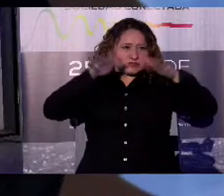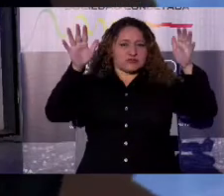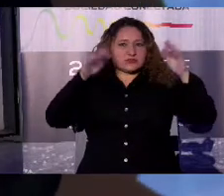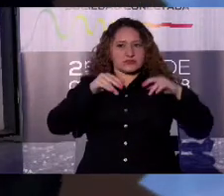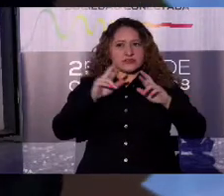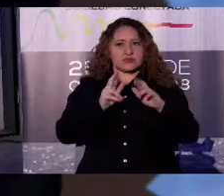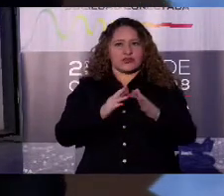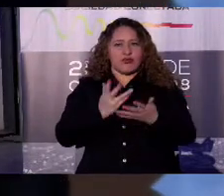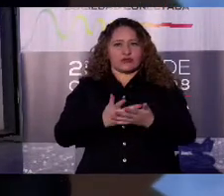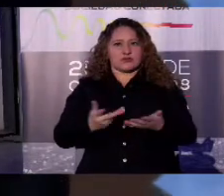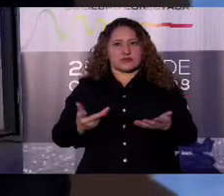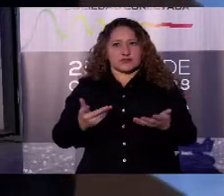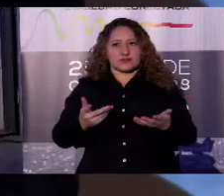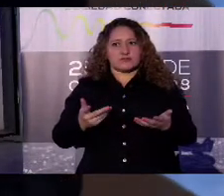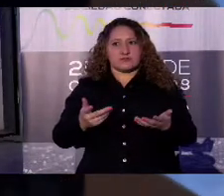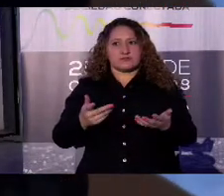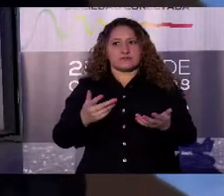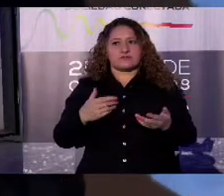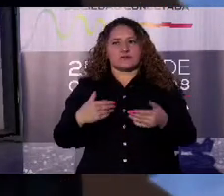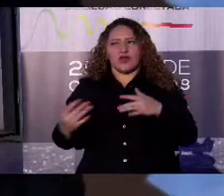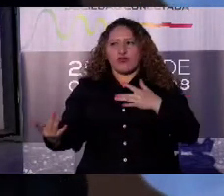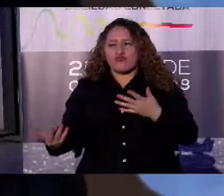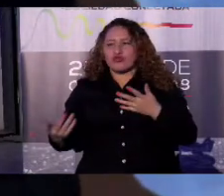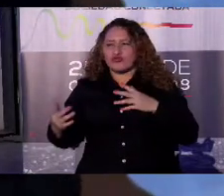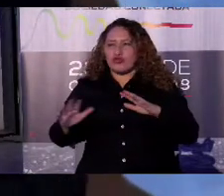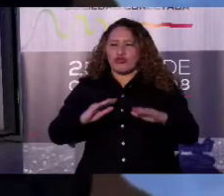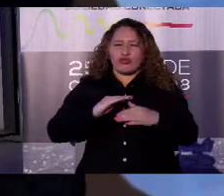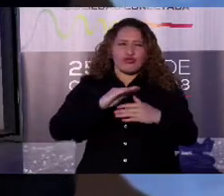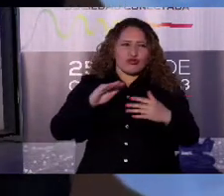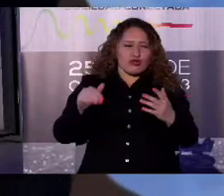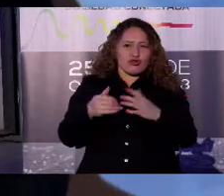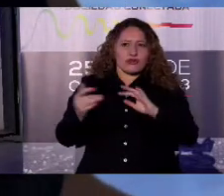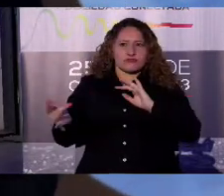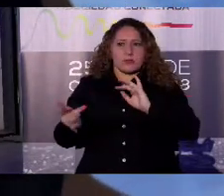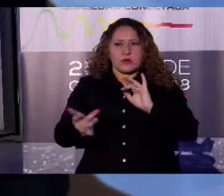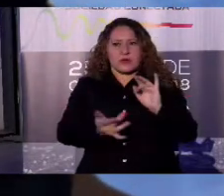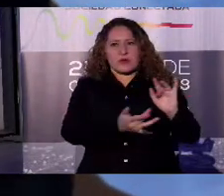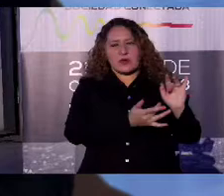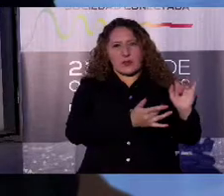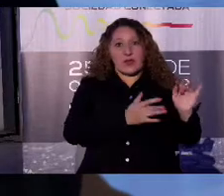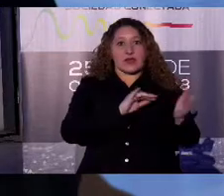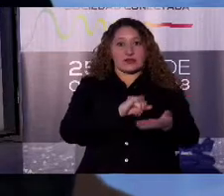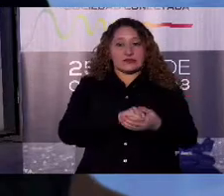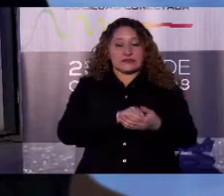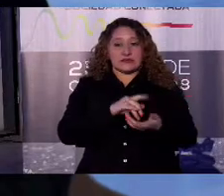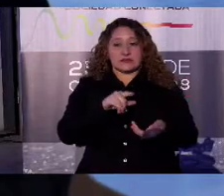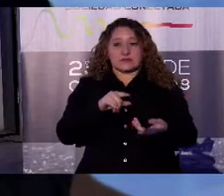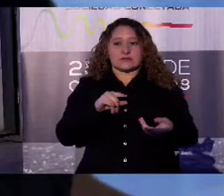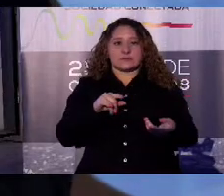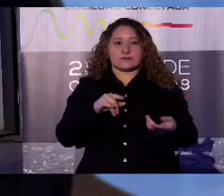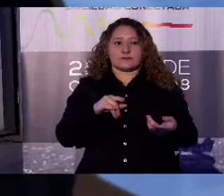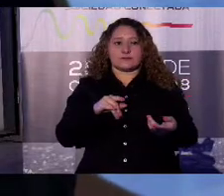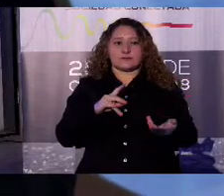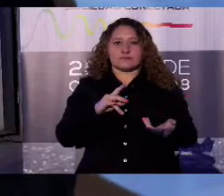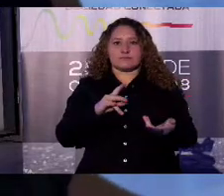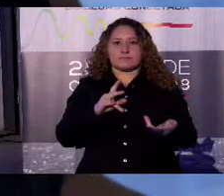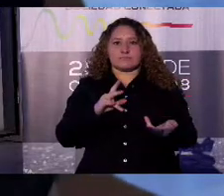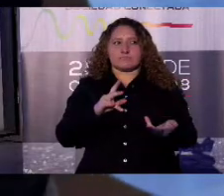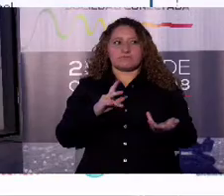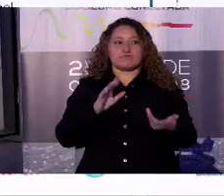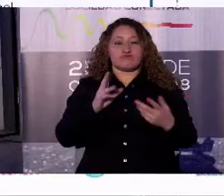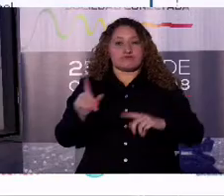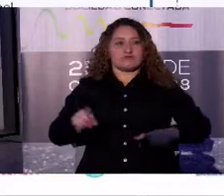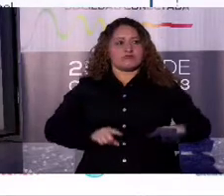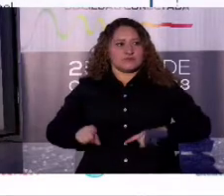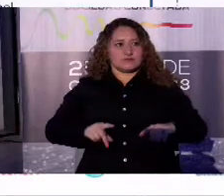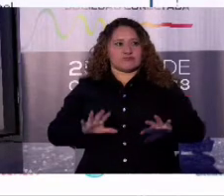cosas, la explosión hacia conectar todo lo posible conectable, bueno, eso hará la parte de administración de la red